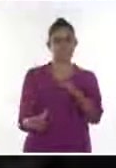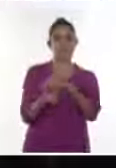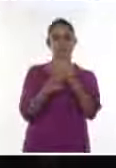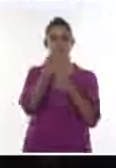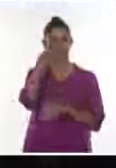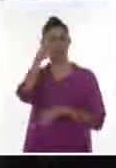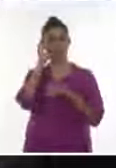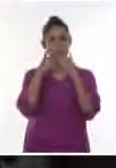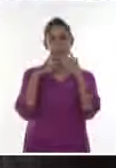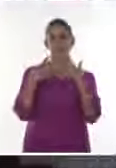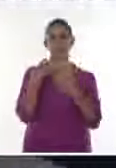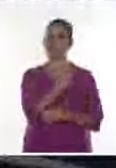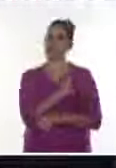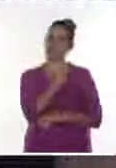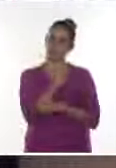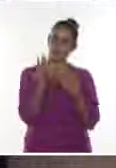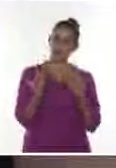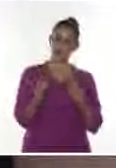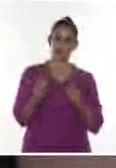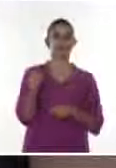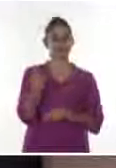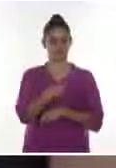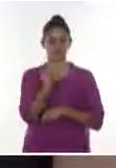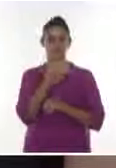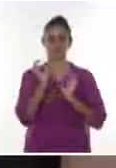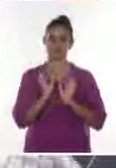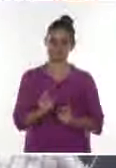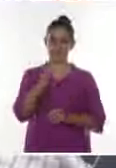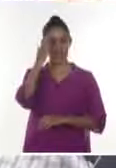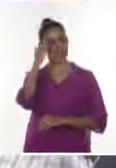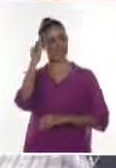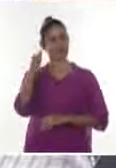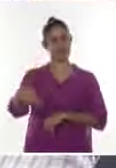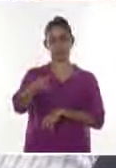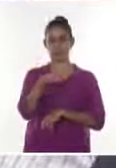lo queremos mucho. Lo queremos mucho y agradecida con él, es verdad